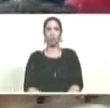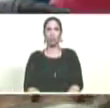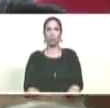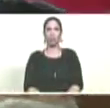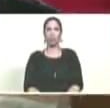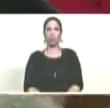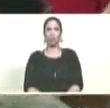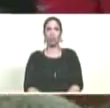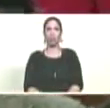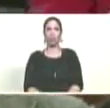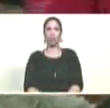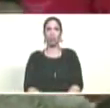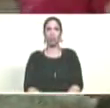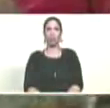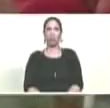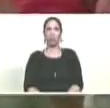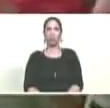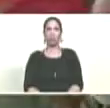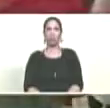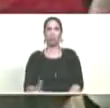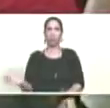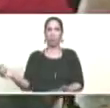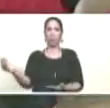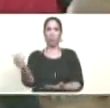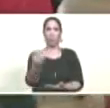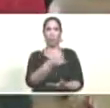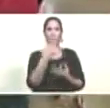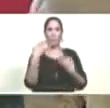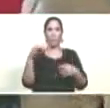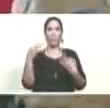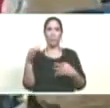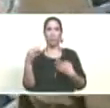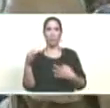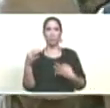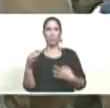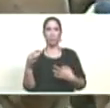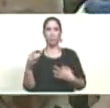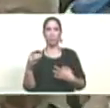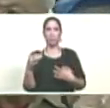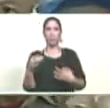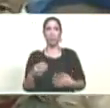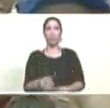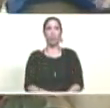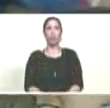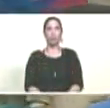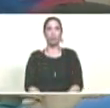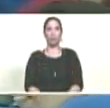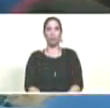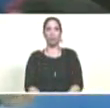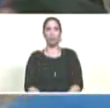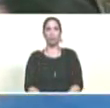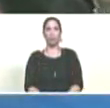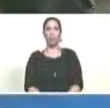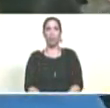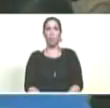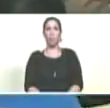Fíjense ustedes, ya recogemos los papeles que tienen, tranquilito. Por favor, Escalona, ponte las pilas,